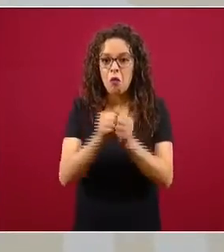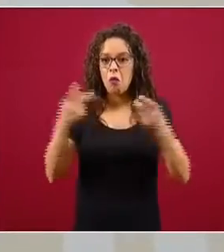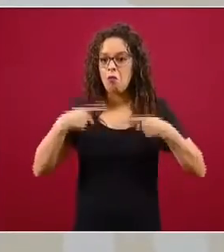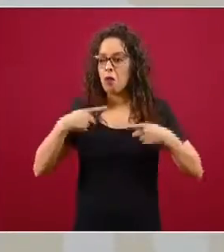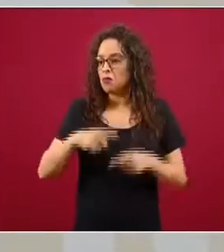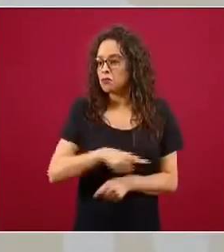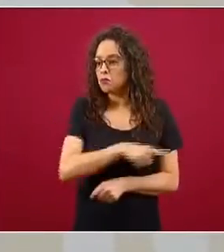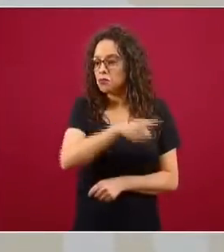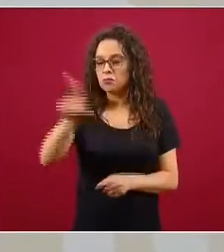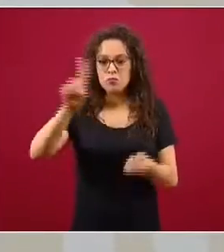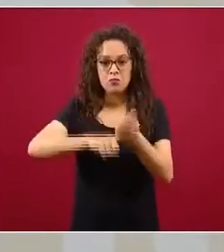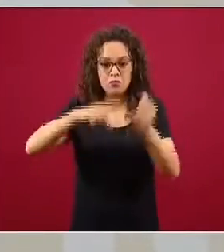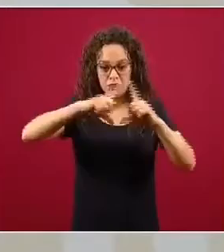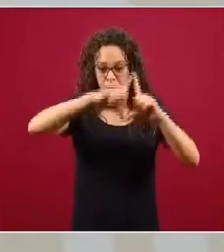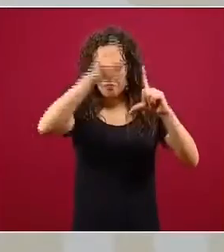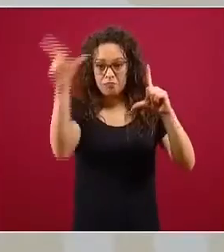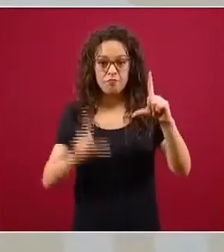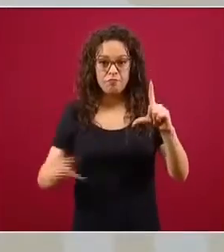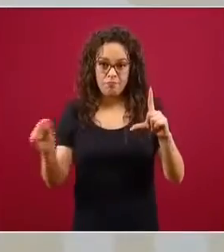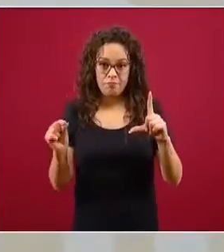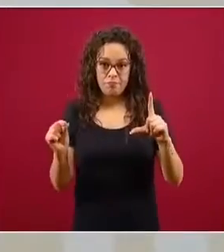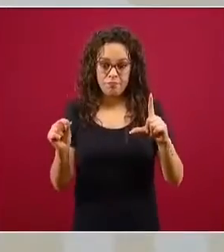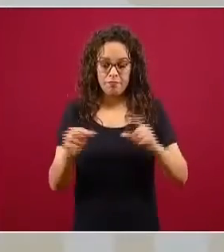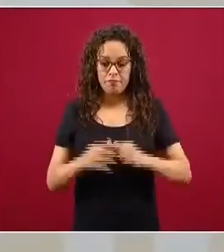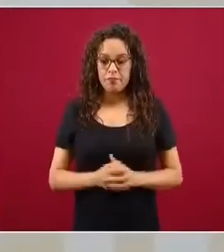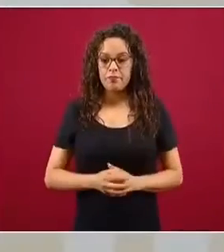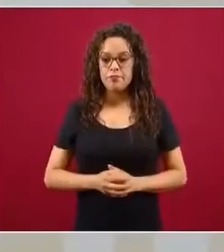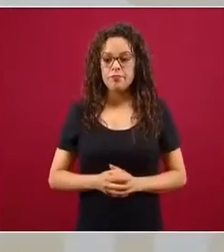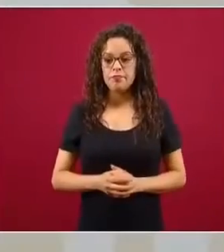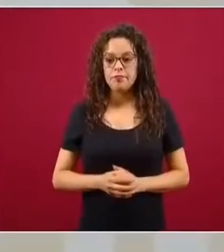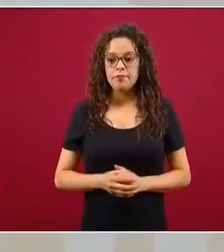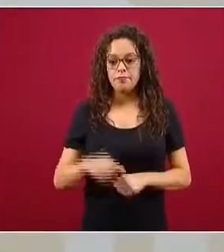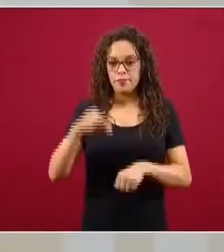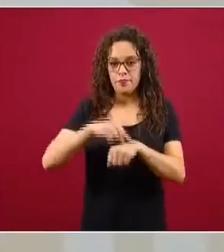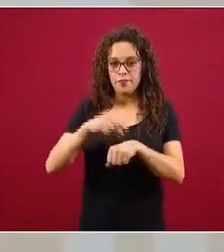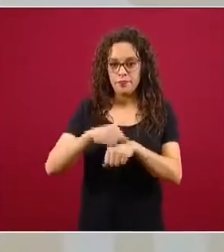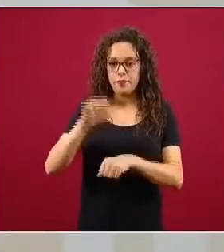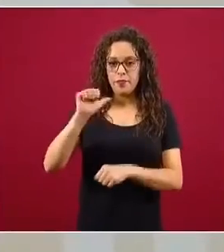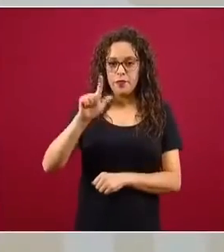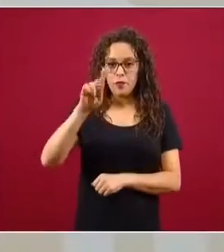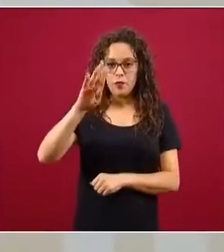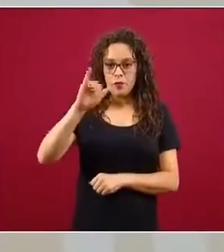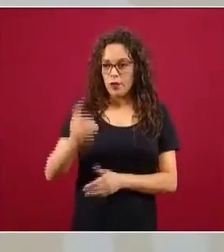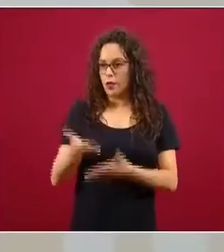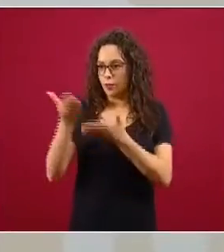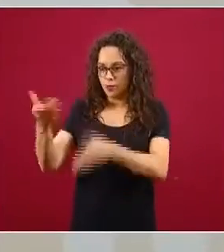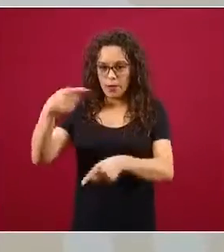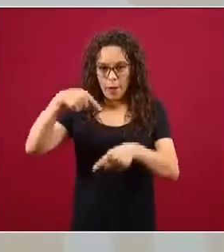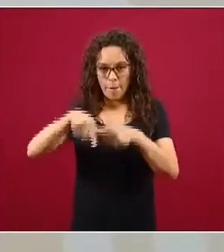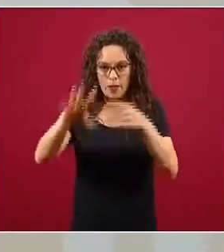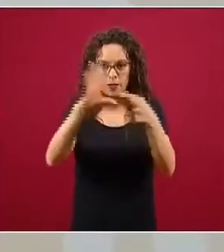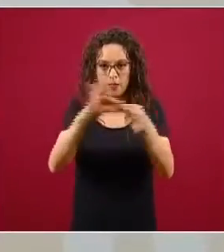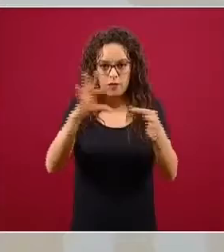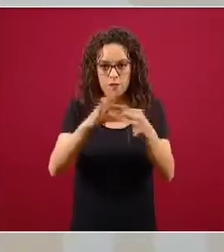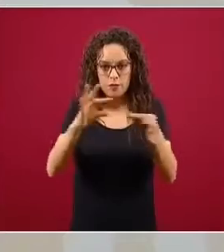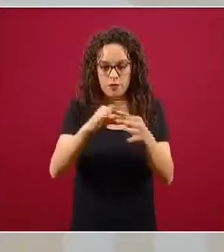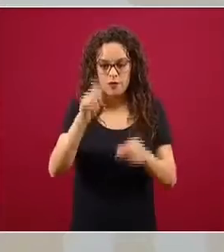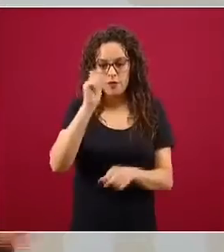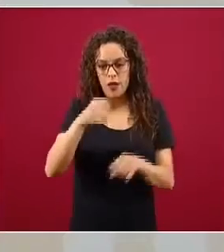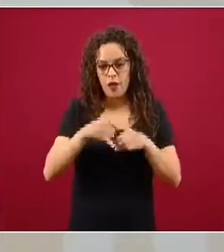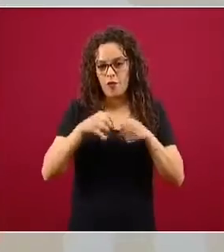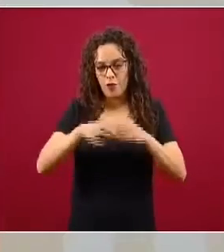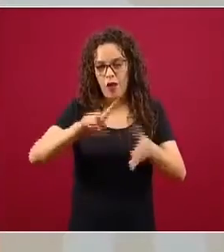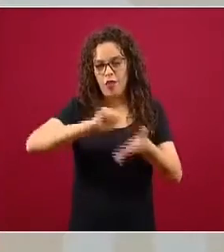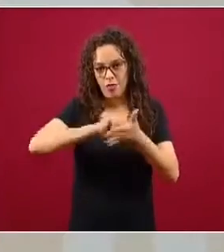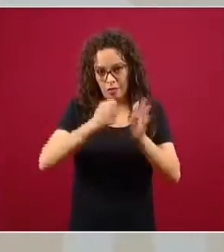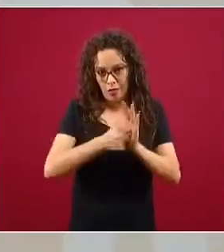crónicas y metabólicas. Entonces, vamos a pedirle al doctor Alomía si presenta el informe técnico, la parte sustantiva, en resumen,